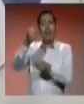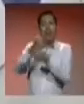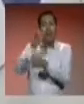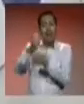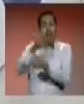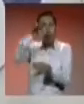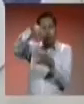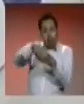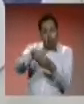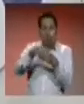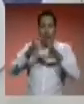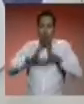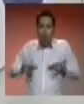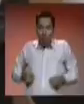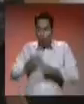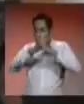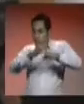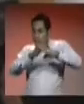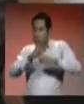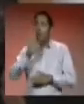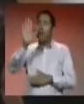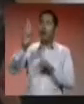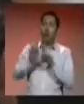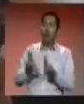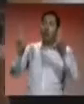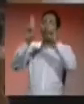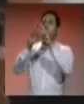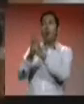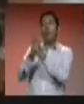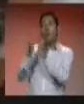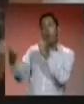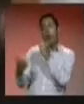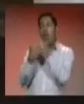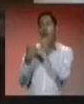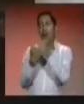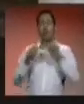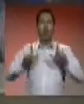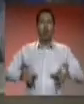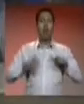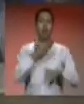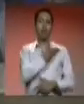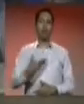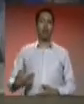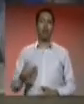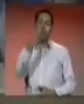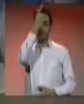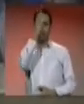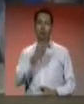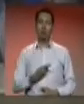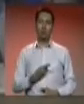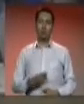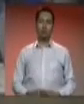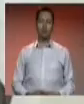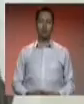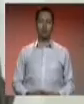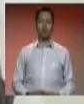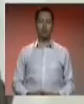de dicho frente. Con imágenes de David Valdivieso y la asistencia de Alberto Pestanza, reportó en Babahoyo, Maragall.